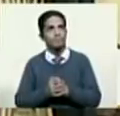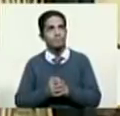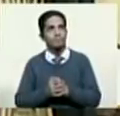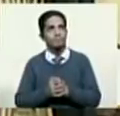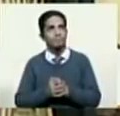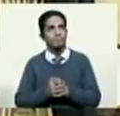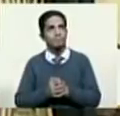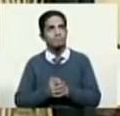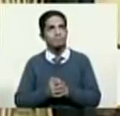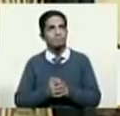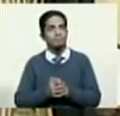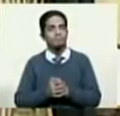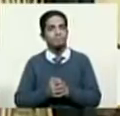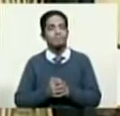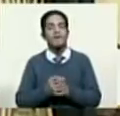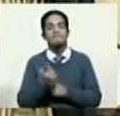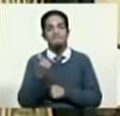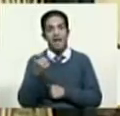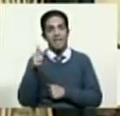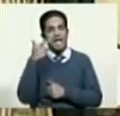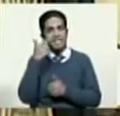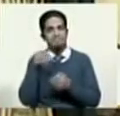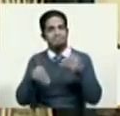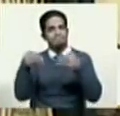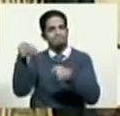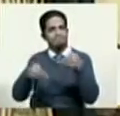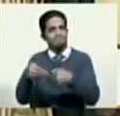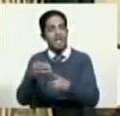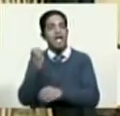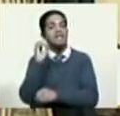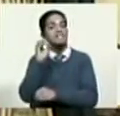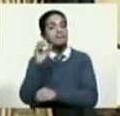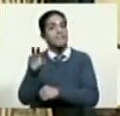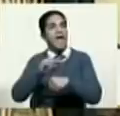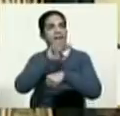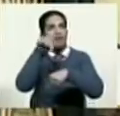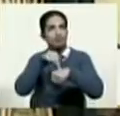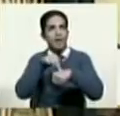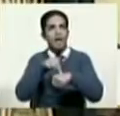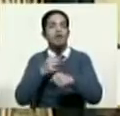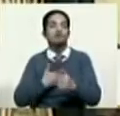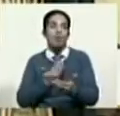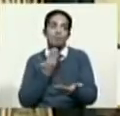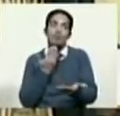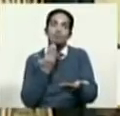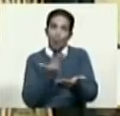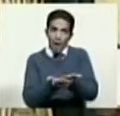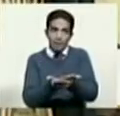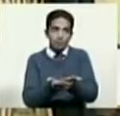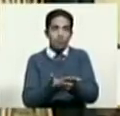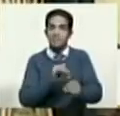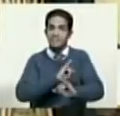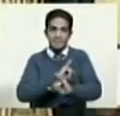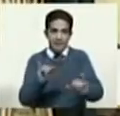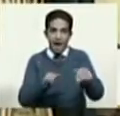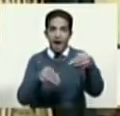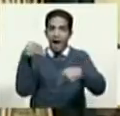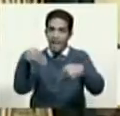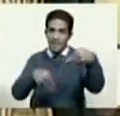ha relegitimado electoralmente es la Asamblea Nacional. Yo he propuesto que se hagan elecciones adelantadas en la Asamblea Nacional y lo